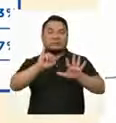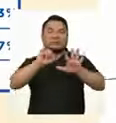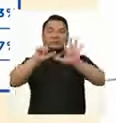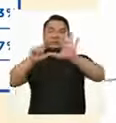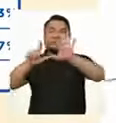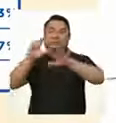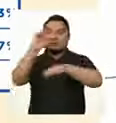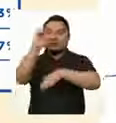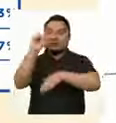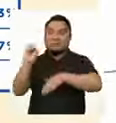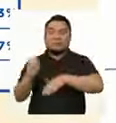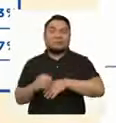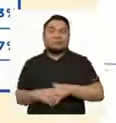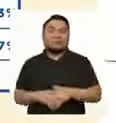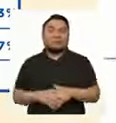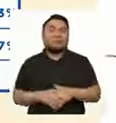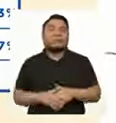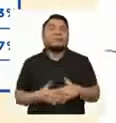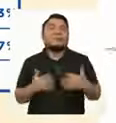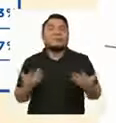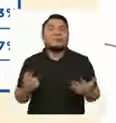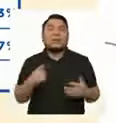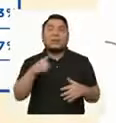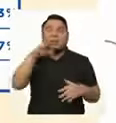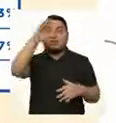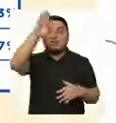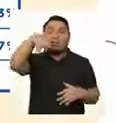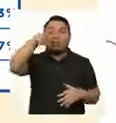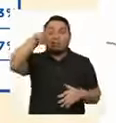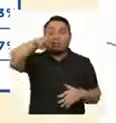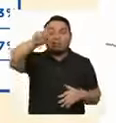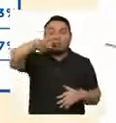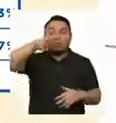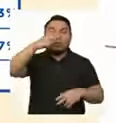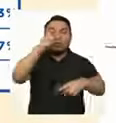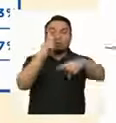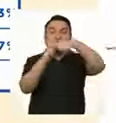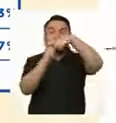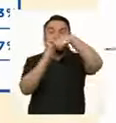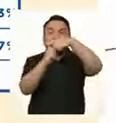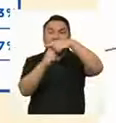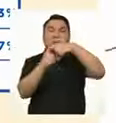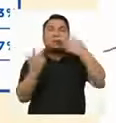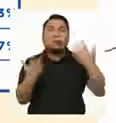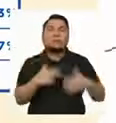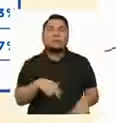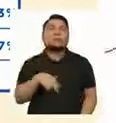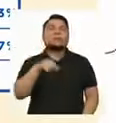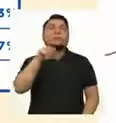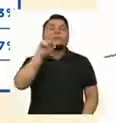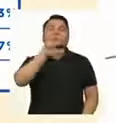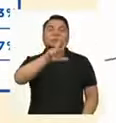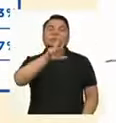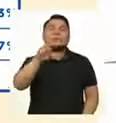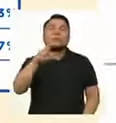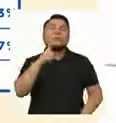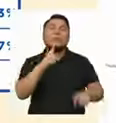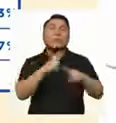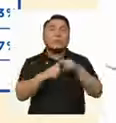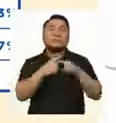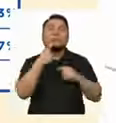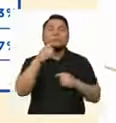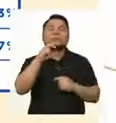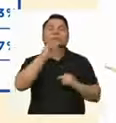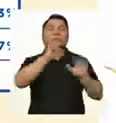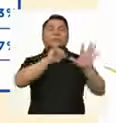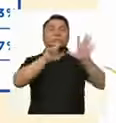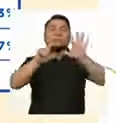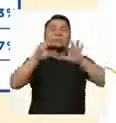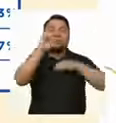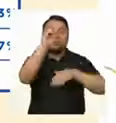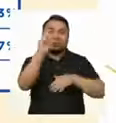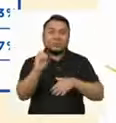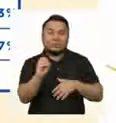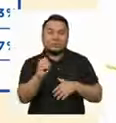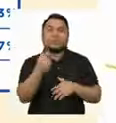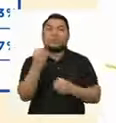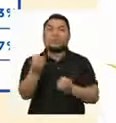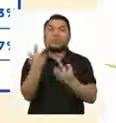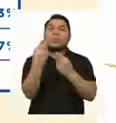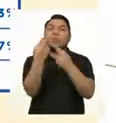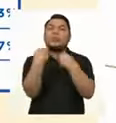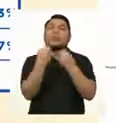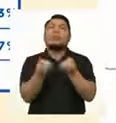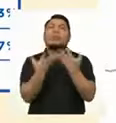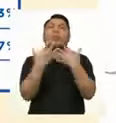67%. Sumando ambos valores, 33% más 67% nos